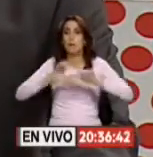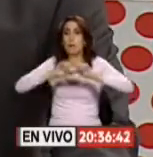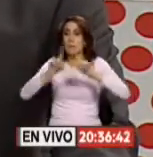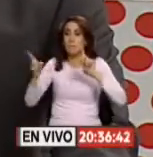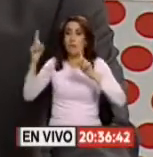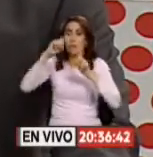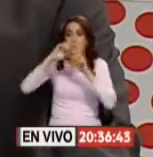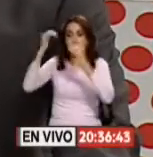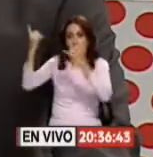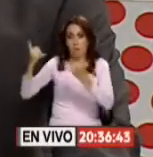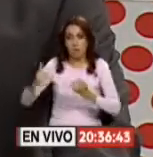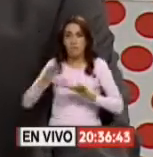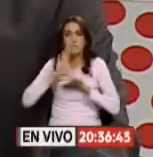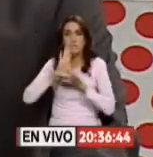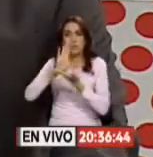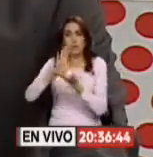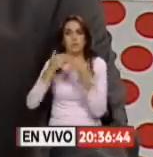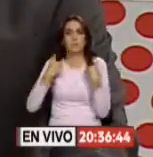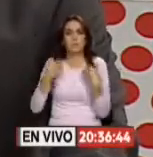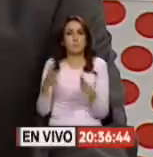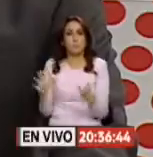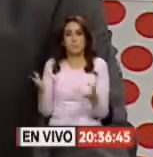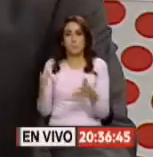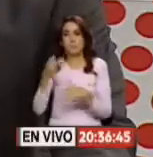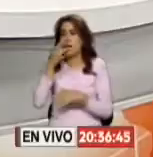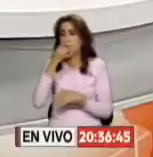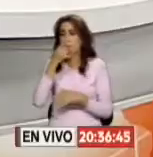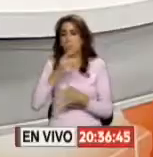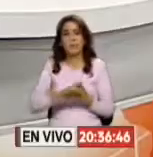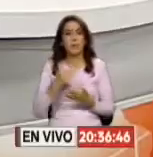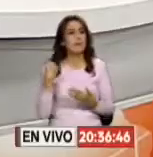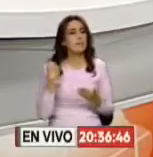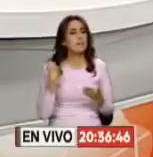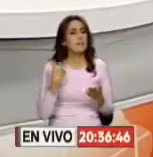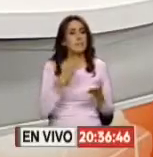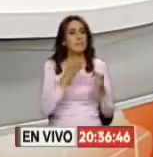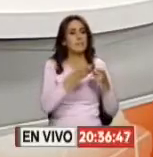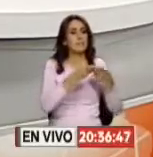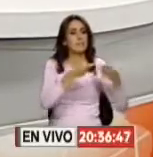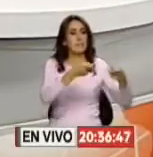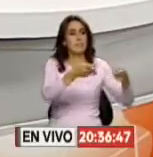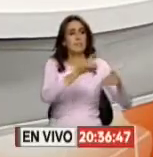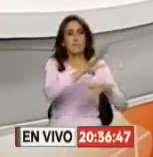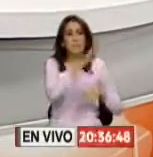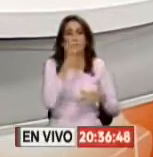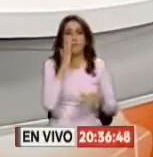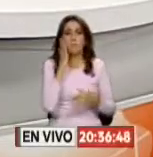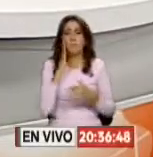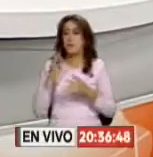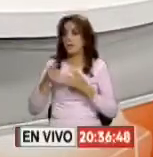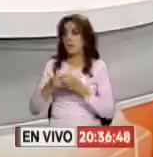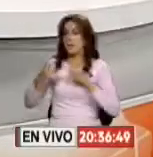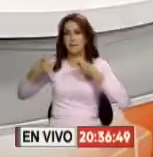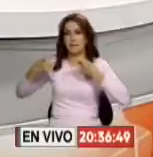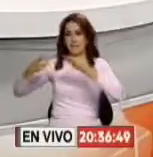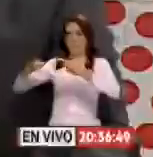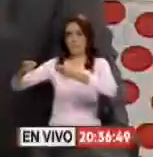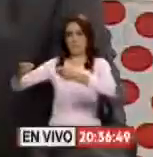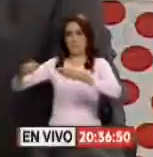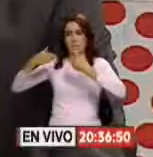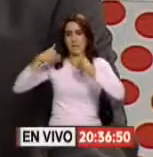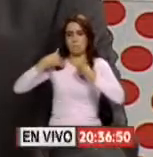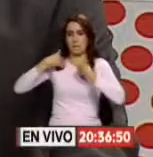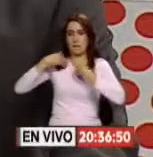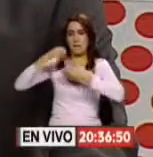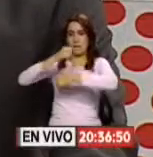fecha, el IES todavía no nos da la medicación. ¿Qué tipo de cáncer padece su madre? Mieloma múltiple, es un tipo de cáncer de